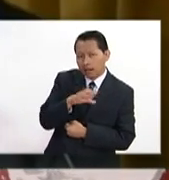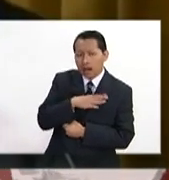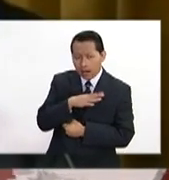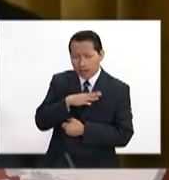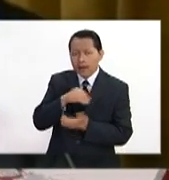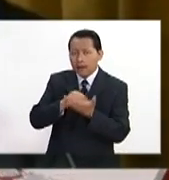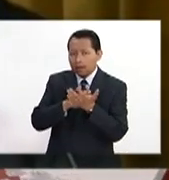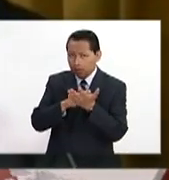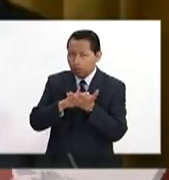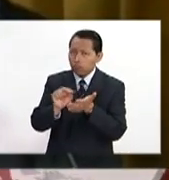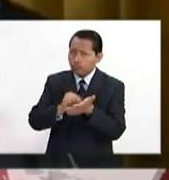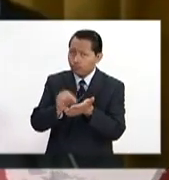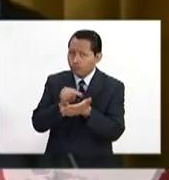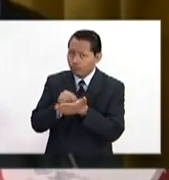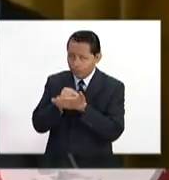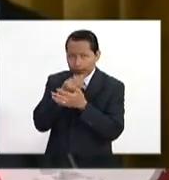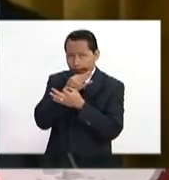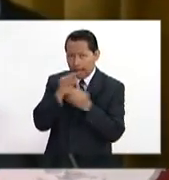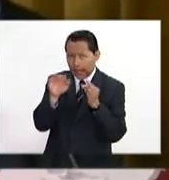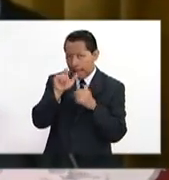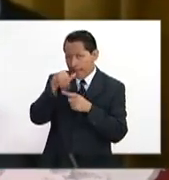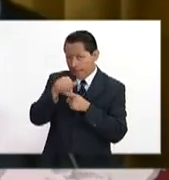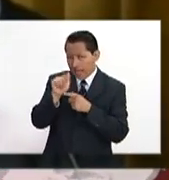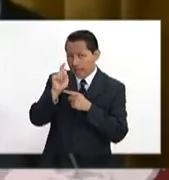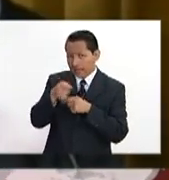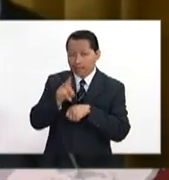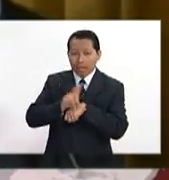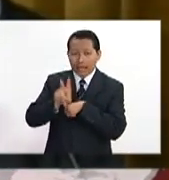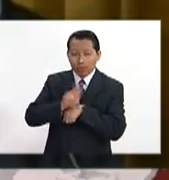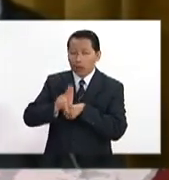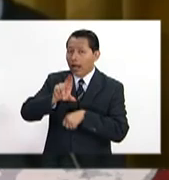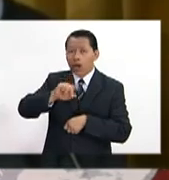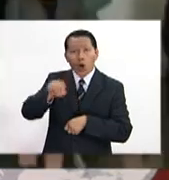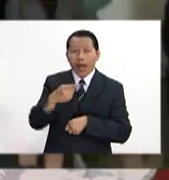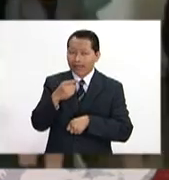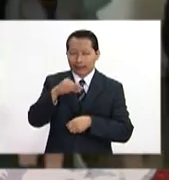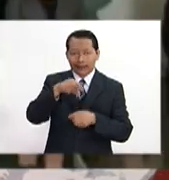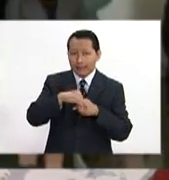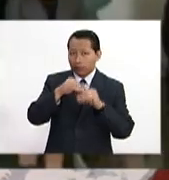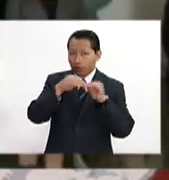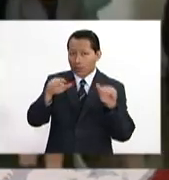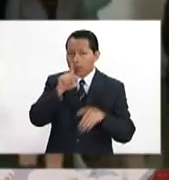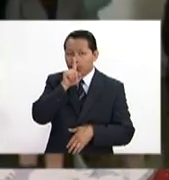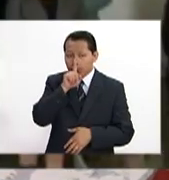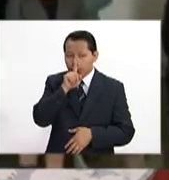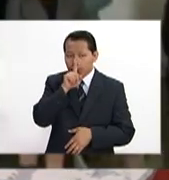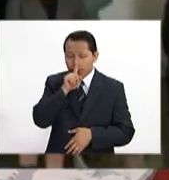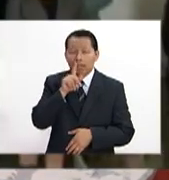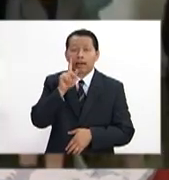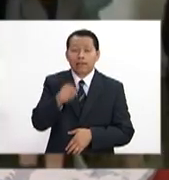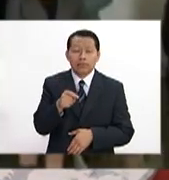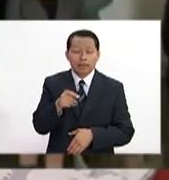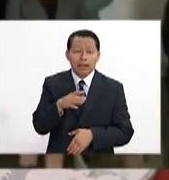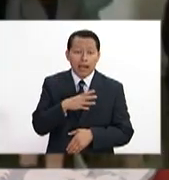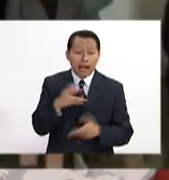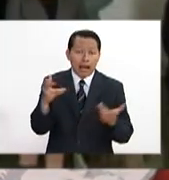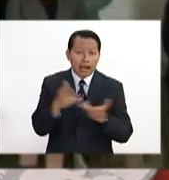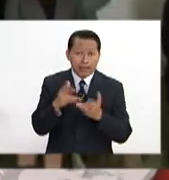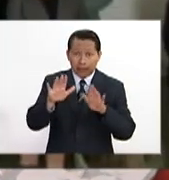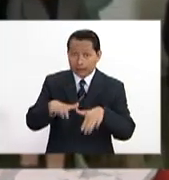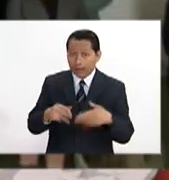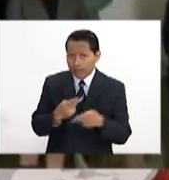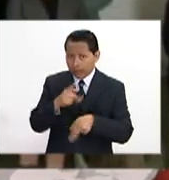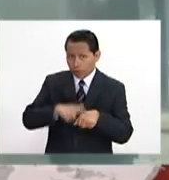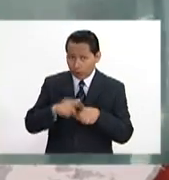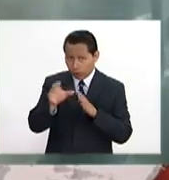Lima en la que consideran que Venezuela ya no es una democracia y son ilegítimos los actos emanados de la Asamblea